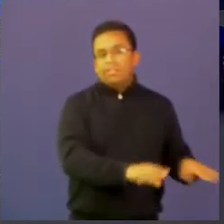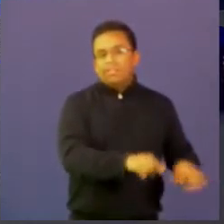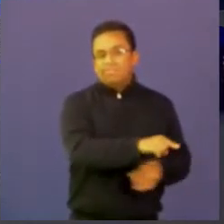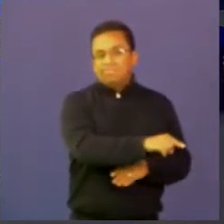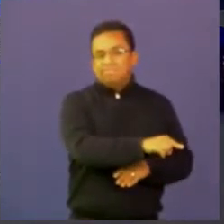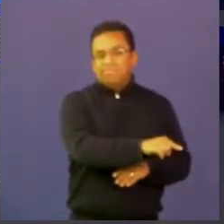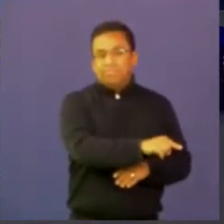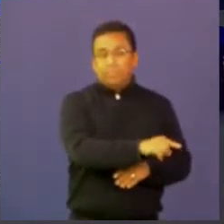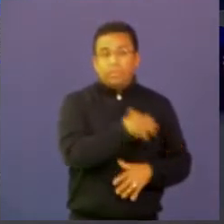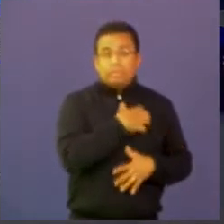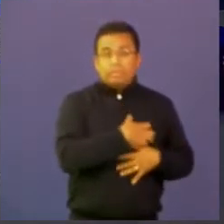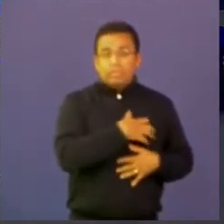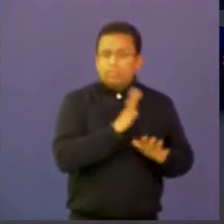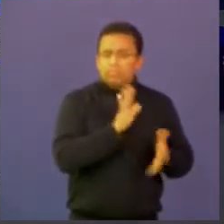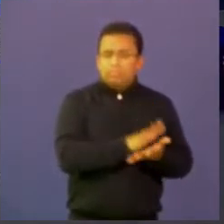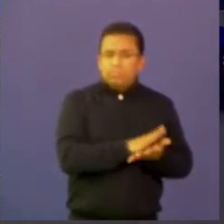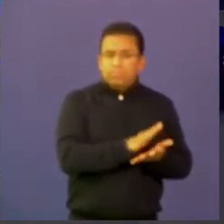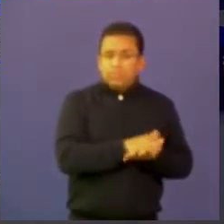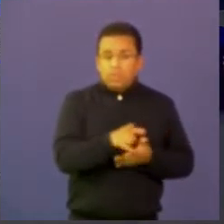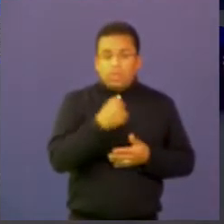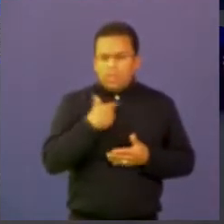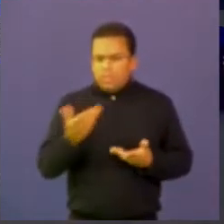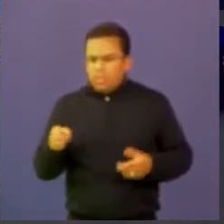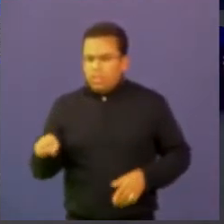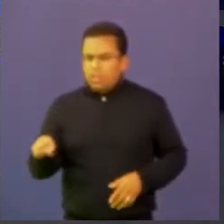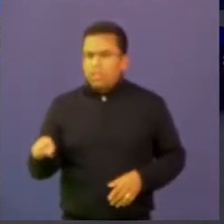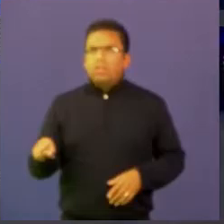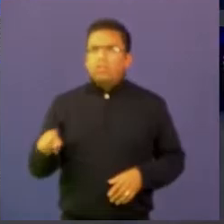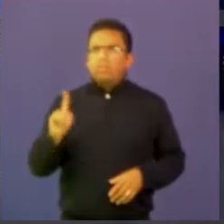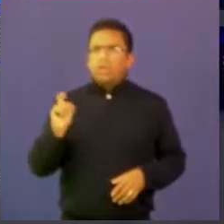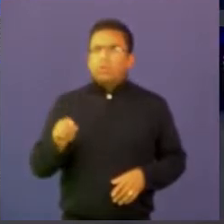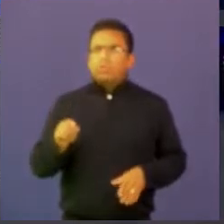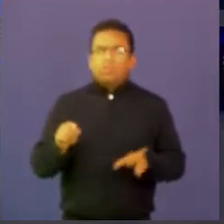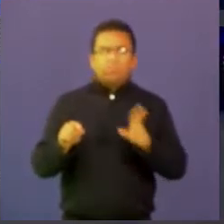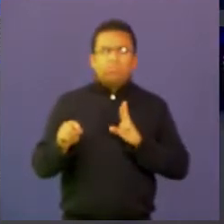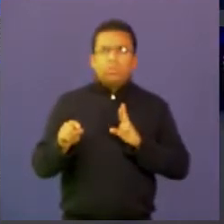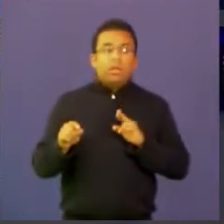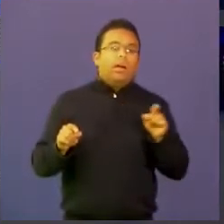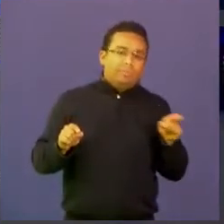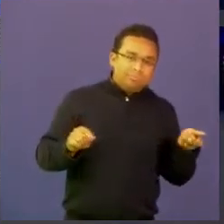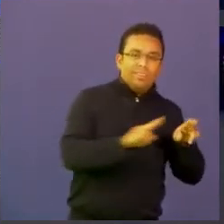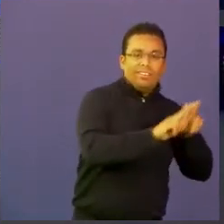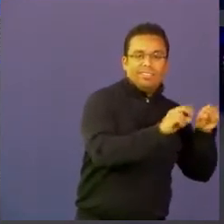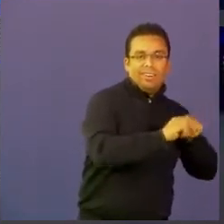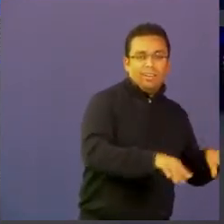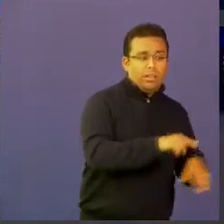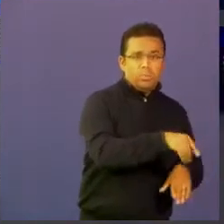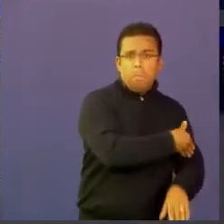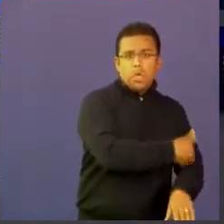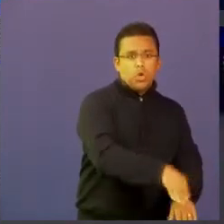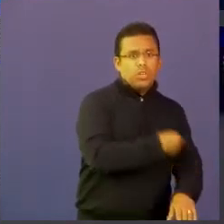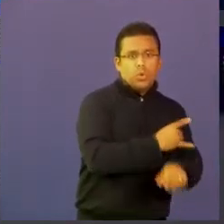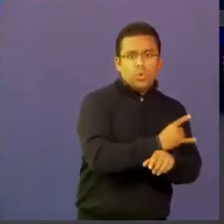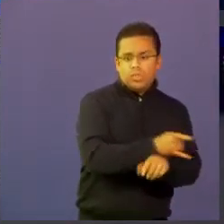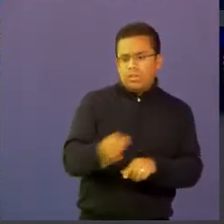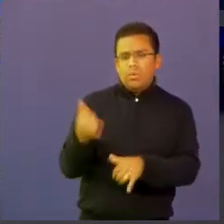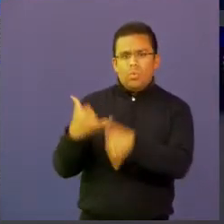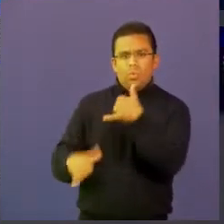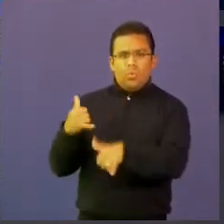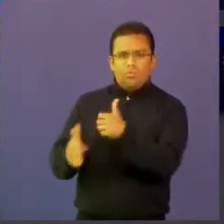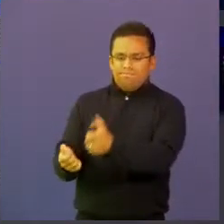porque lo que están buscando si está ahí tienen millones de usuarios entonces ahí están las respuestas